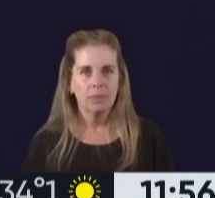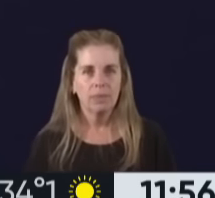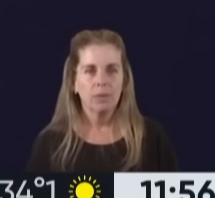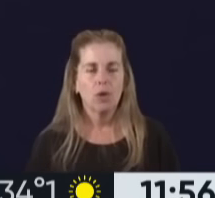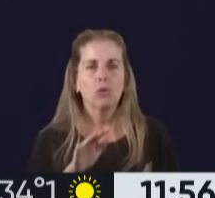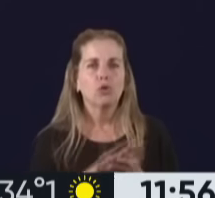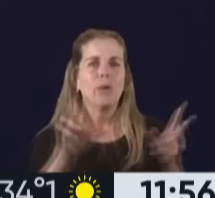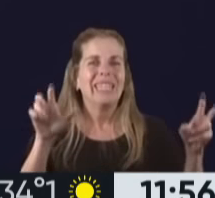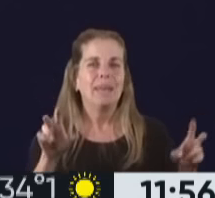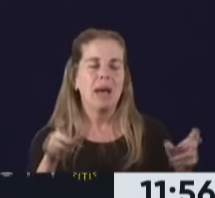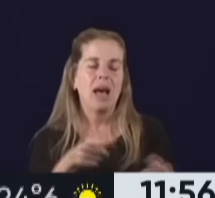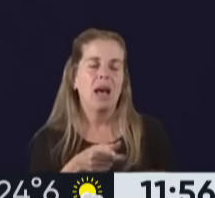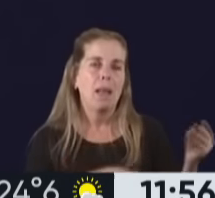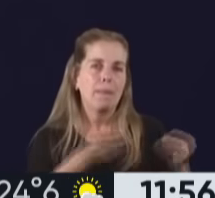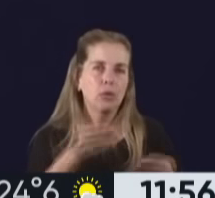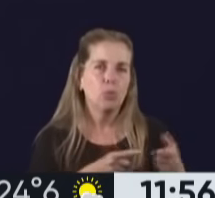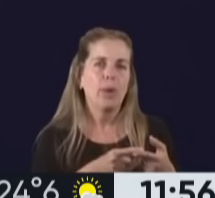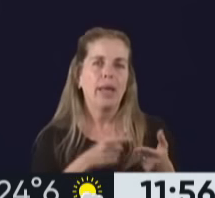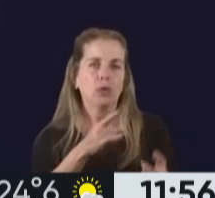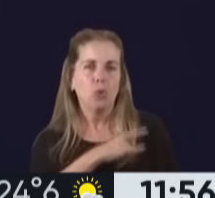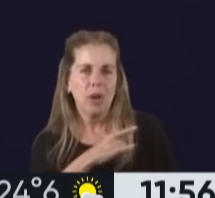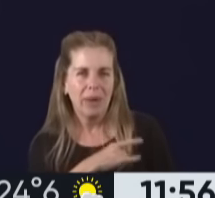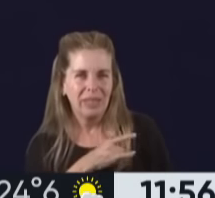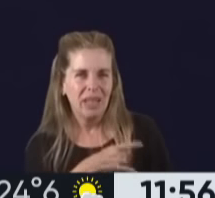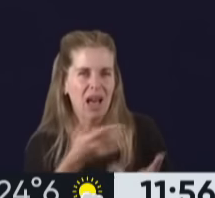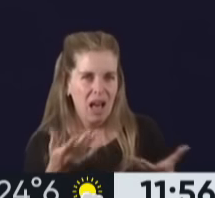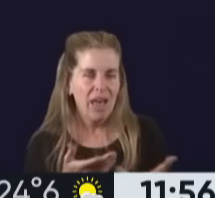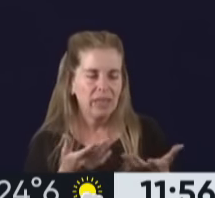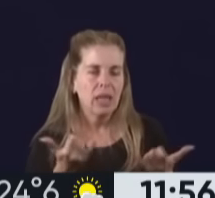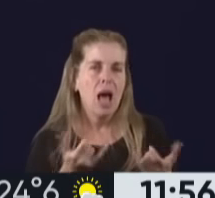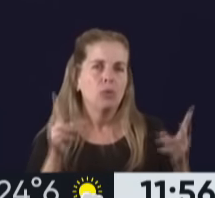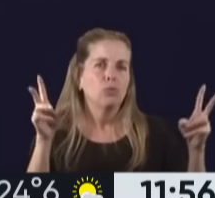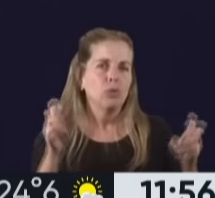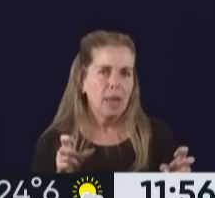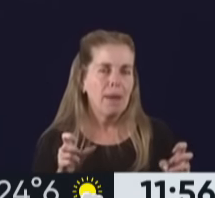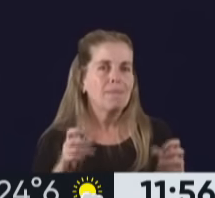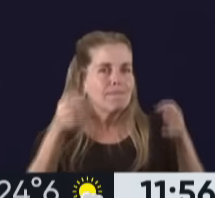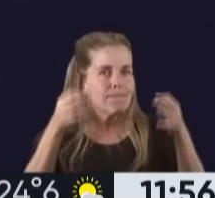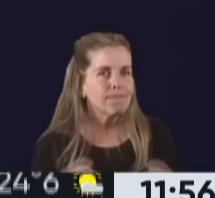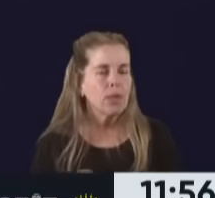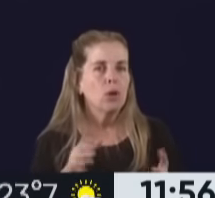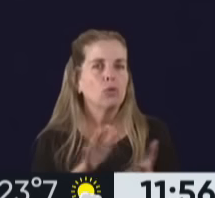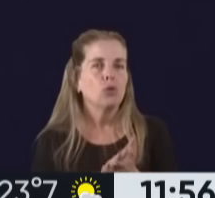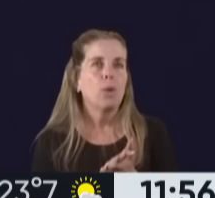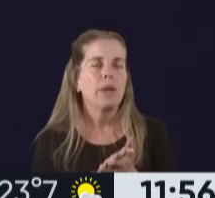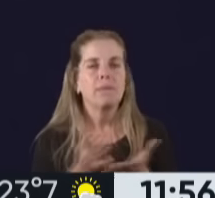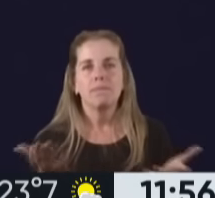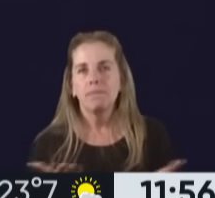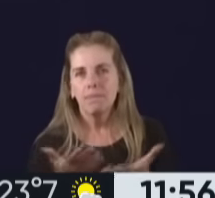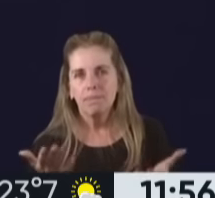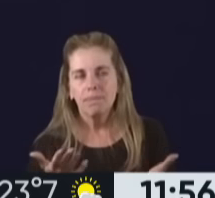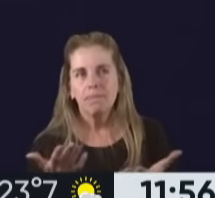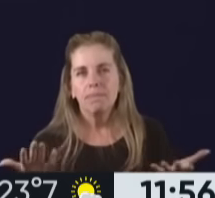las universidades, primero hay un tema estrictamente conceptual con respecto a todas las discusiones de